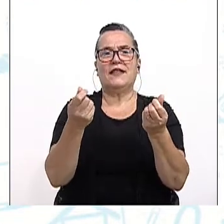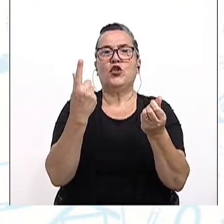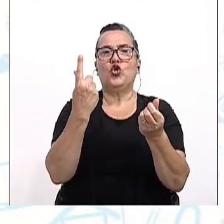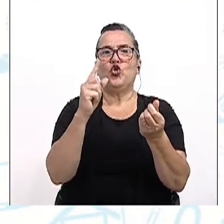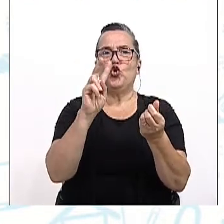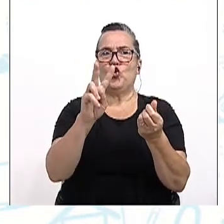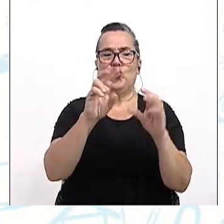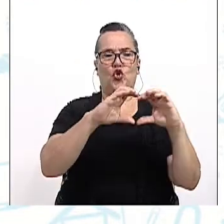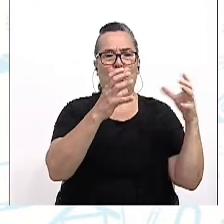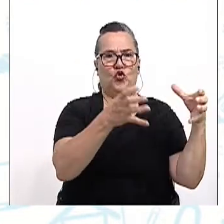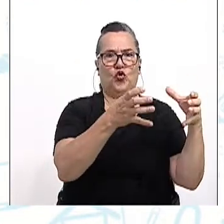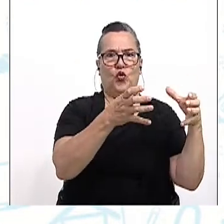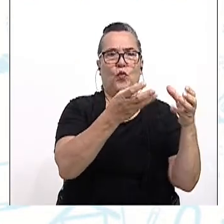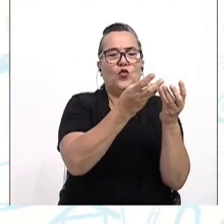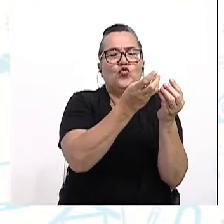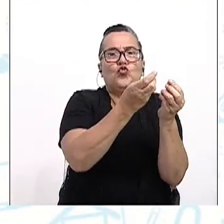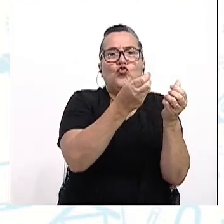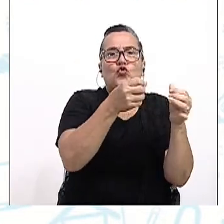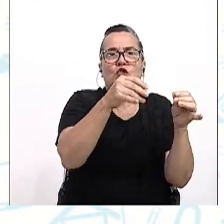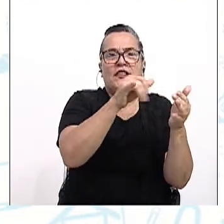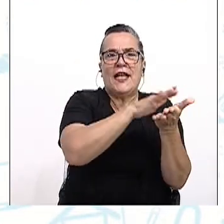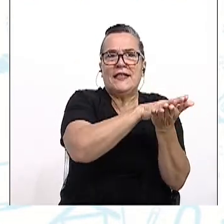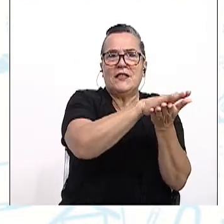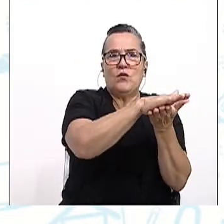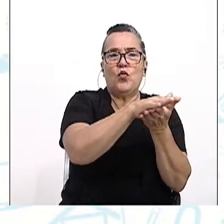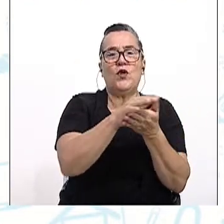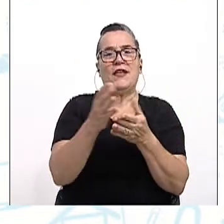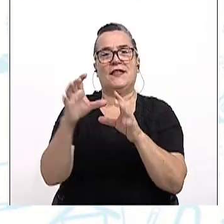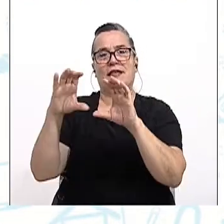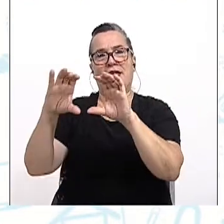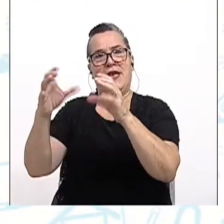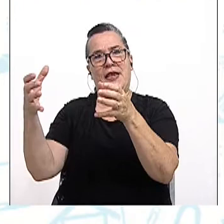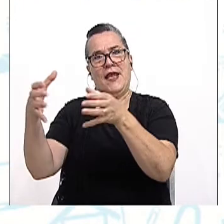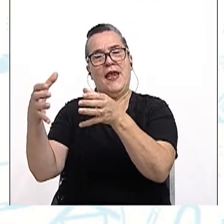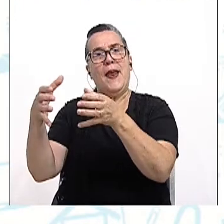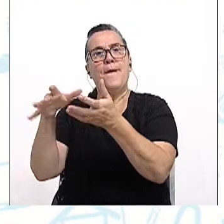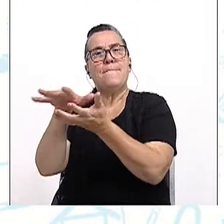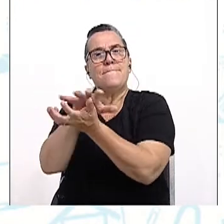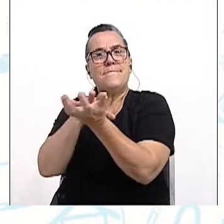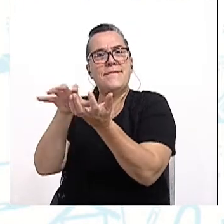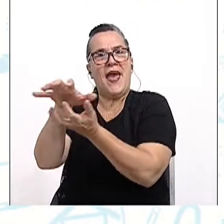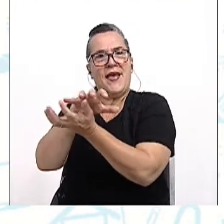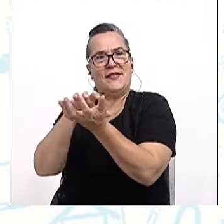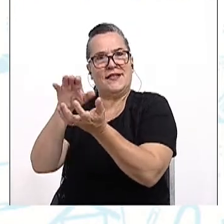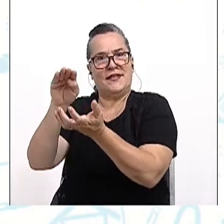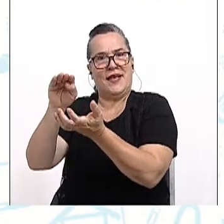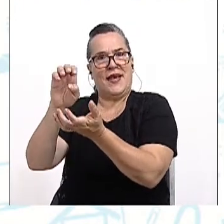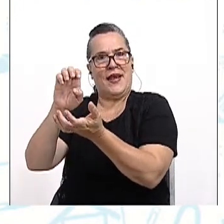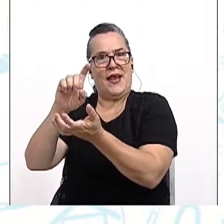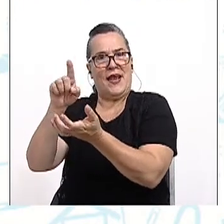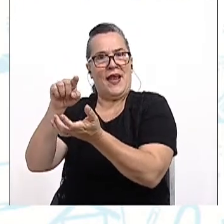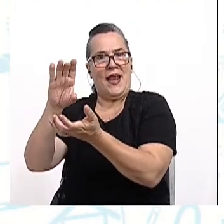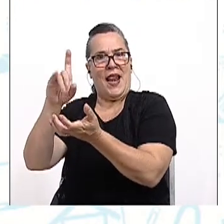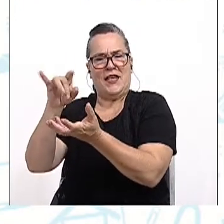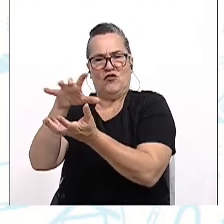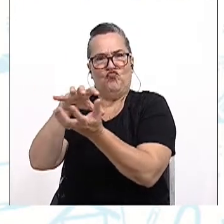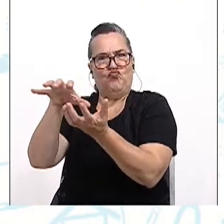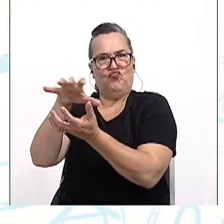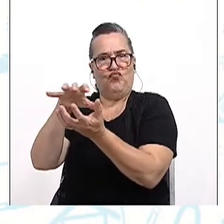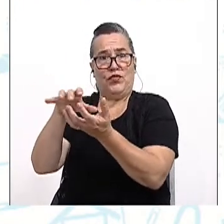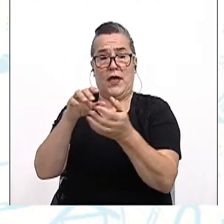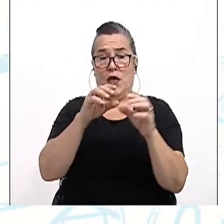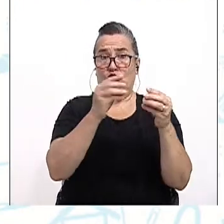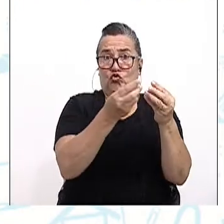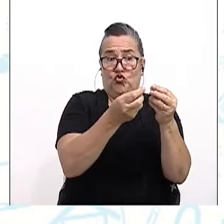grupos. Sustancias puras y mezclas. ¿Eso está claro? Muy bien. Las sustancias